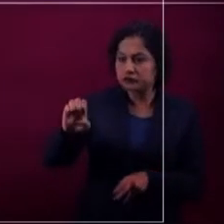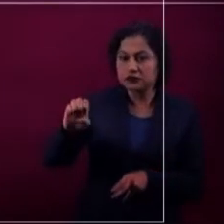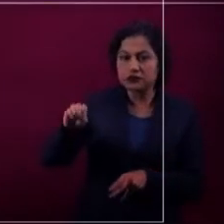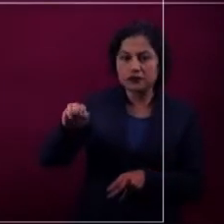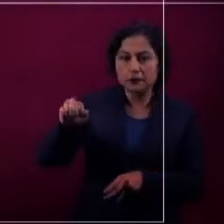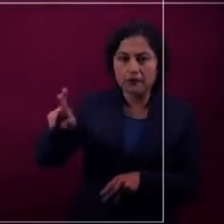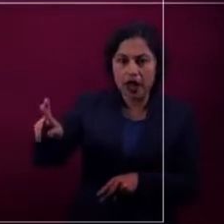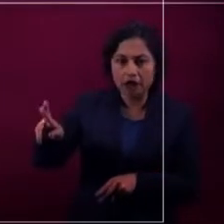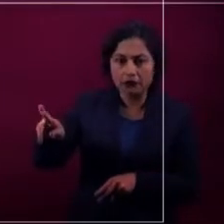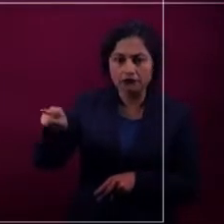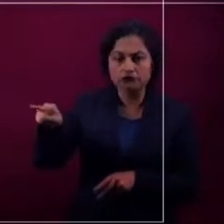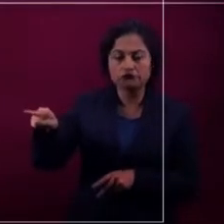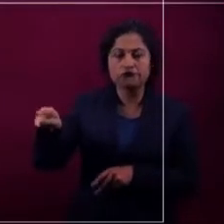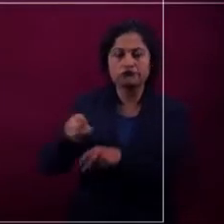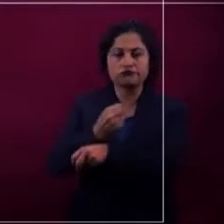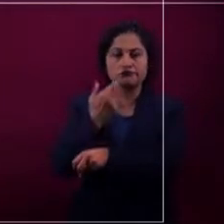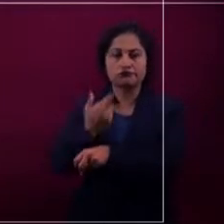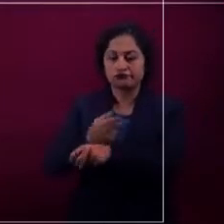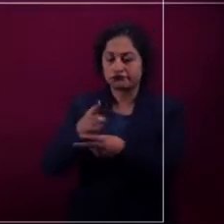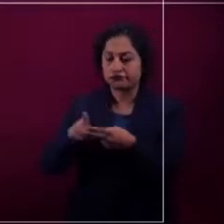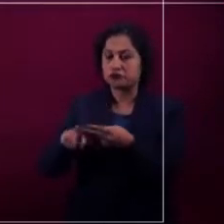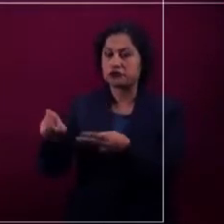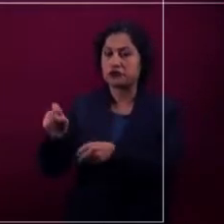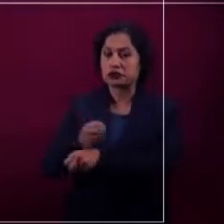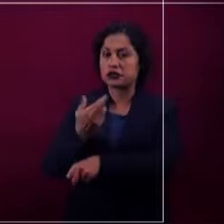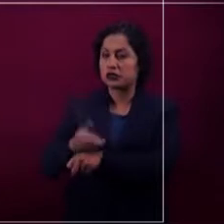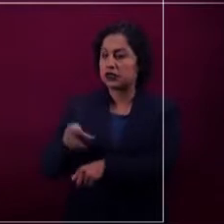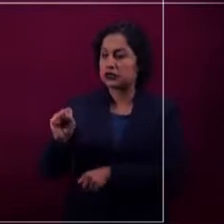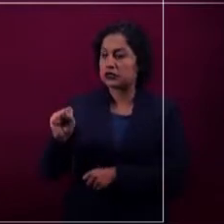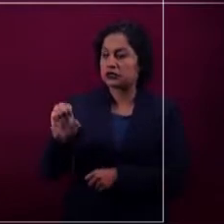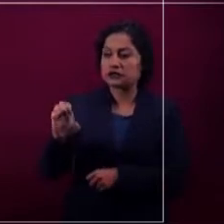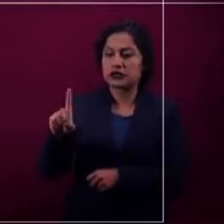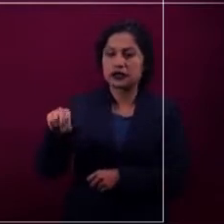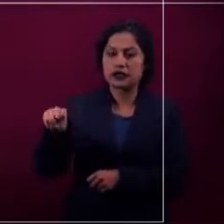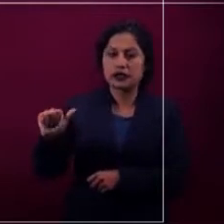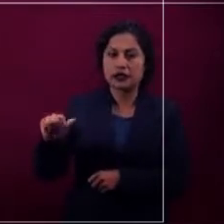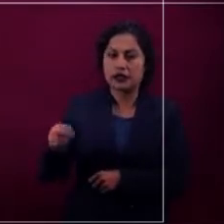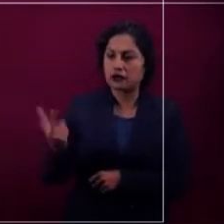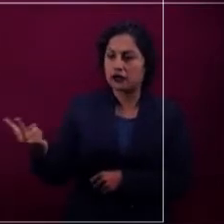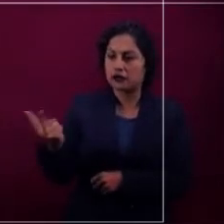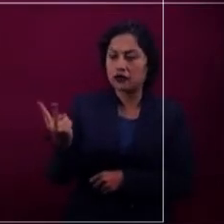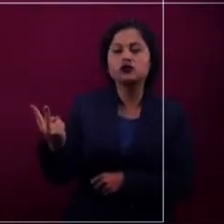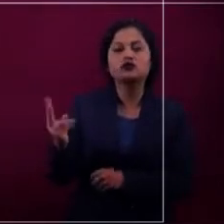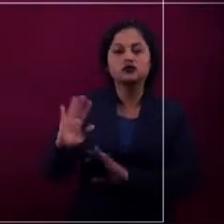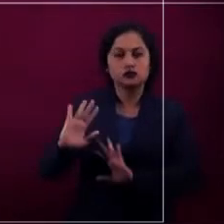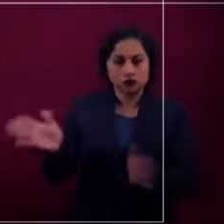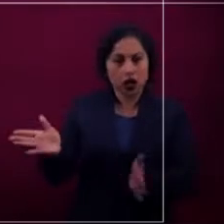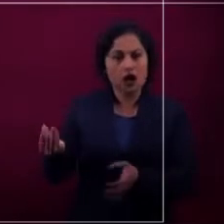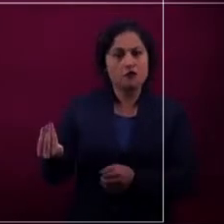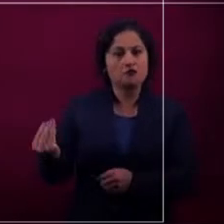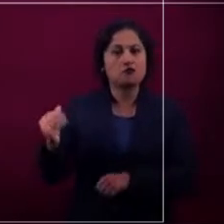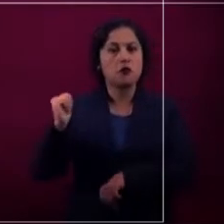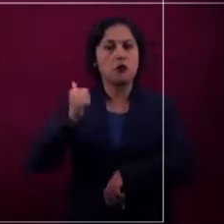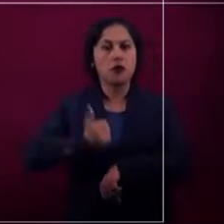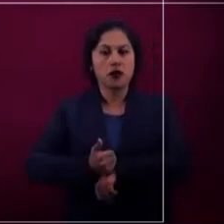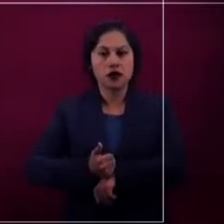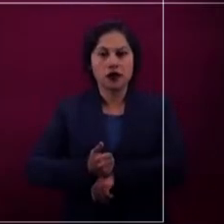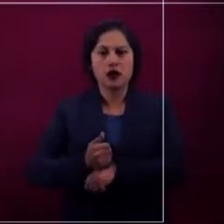a la Secretaría de la Defensa, vamos con el plan DN3 en salud por primera vez,